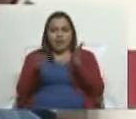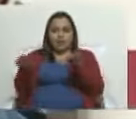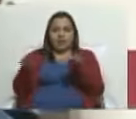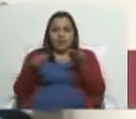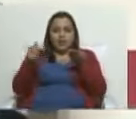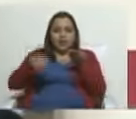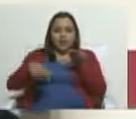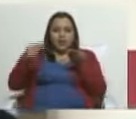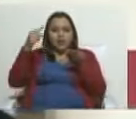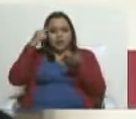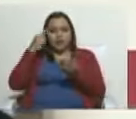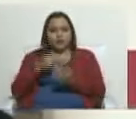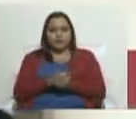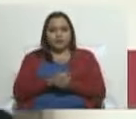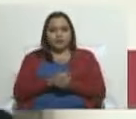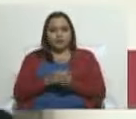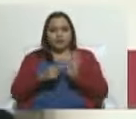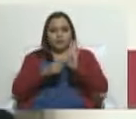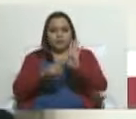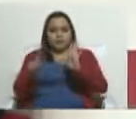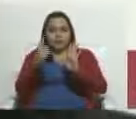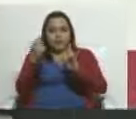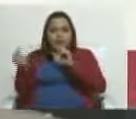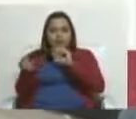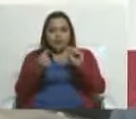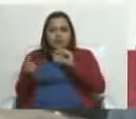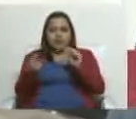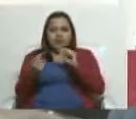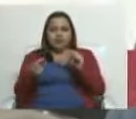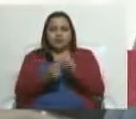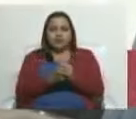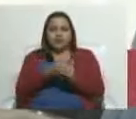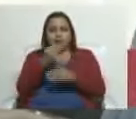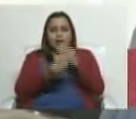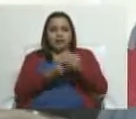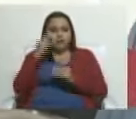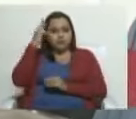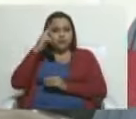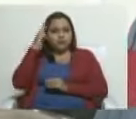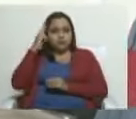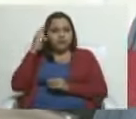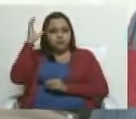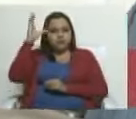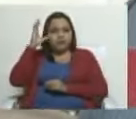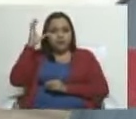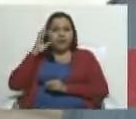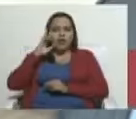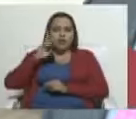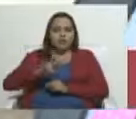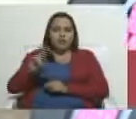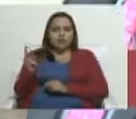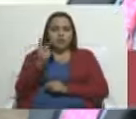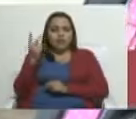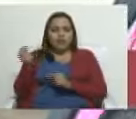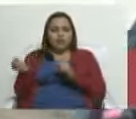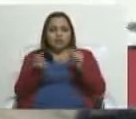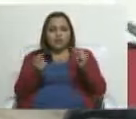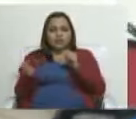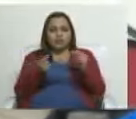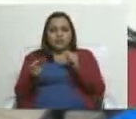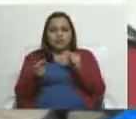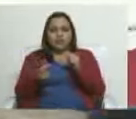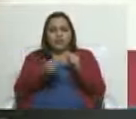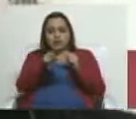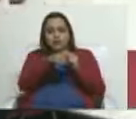y presentado en primera discusión. Vamos a hacer nuestro el análisis más concienzudo, vamos a presentar nuestras observaciones para la segunda discusión y en lo que estemos de